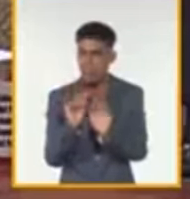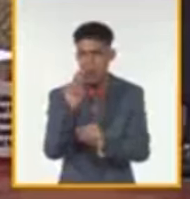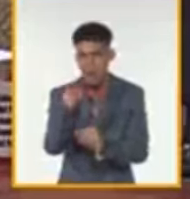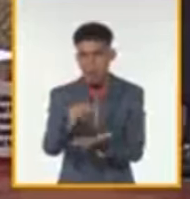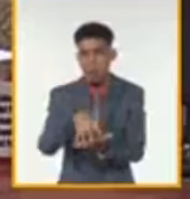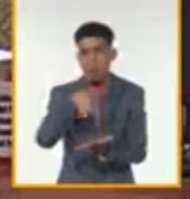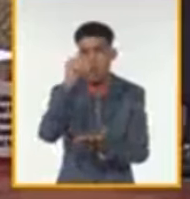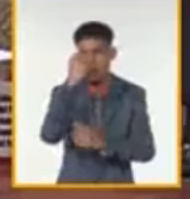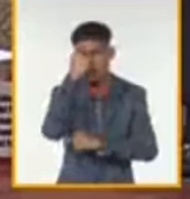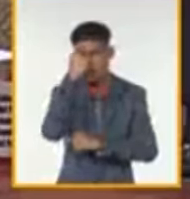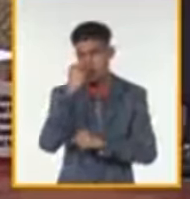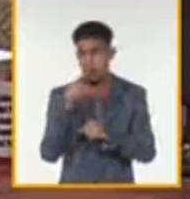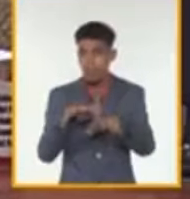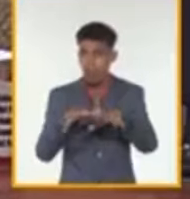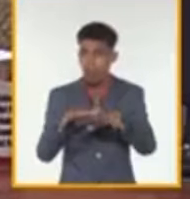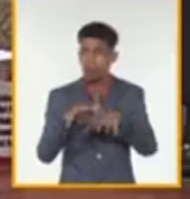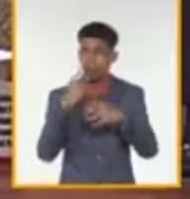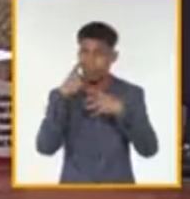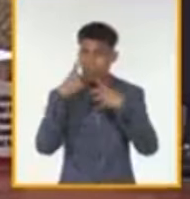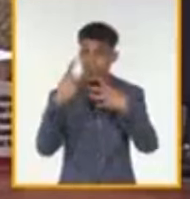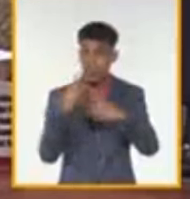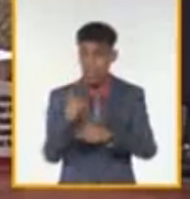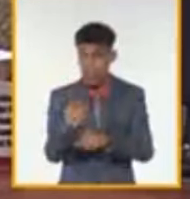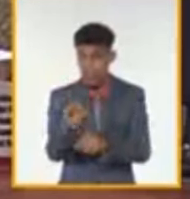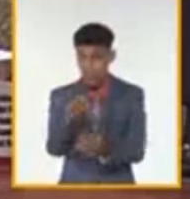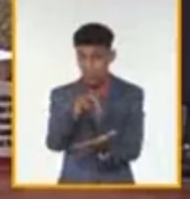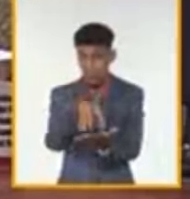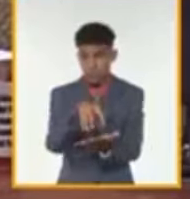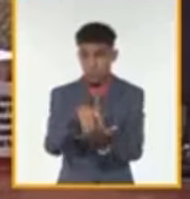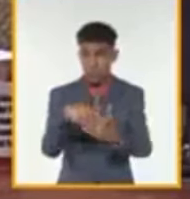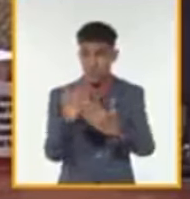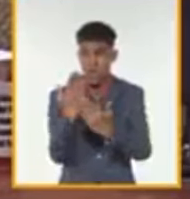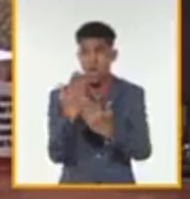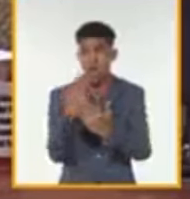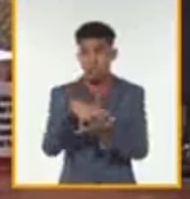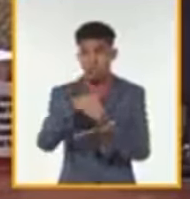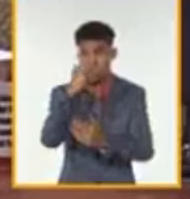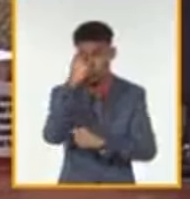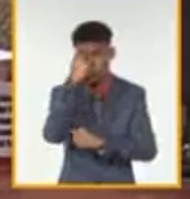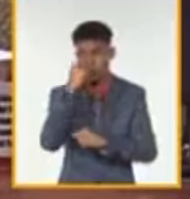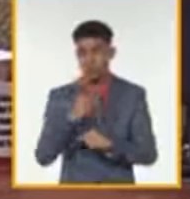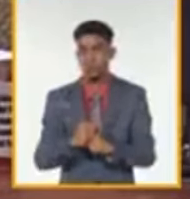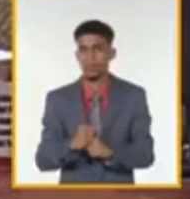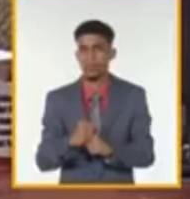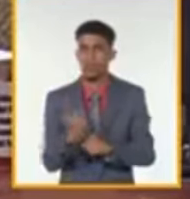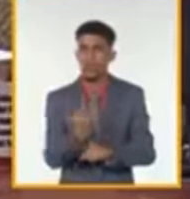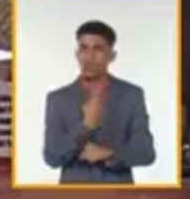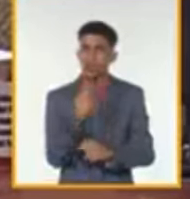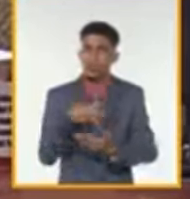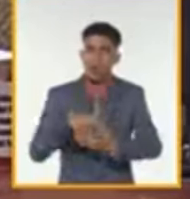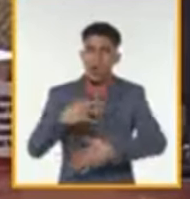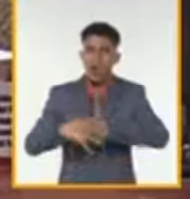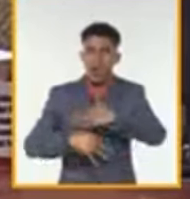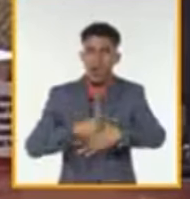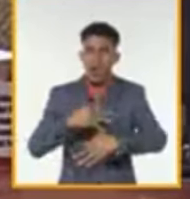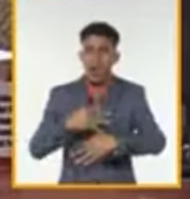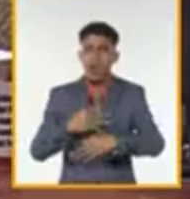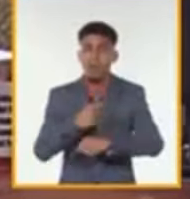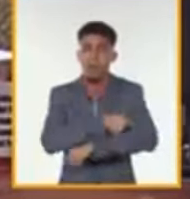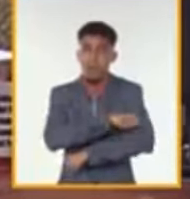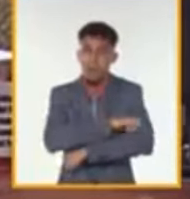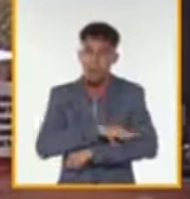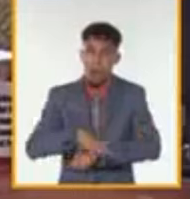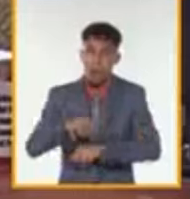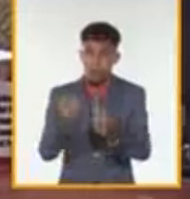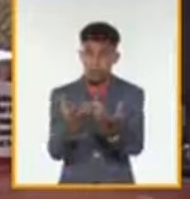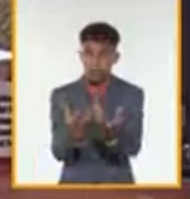momento de Gran significación ahí le hicimos un llamado a todos los villaclareño y le planteamos que nos esperaba un reto difícil